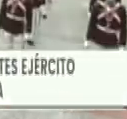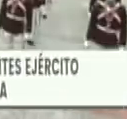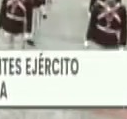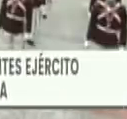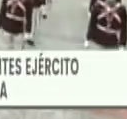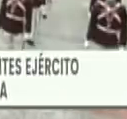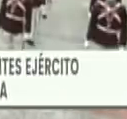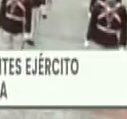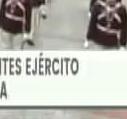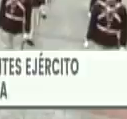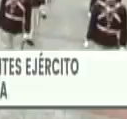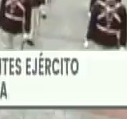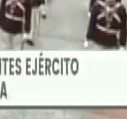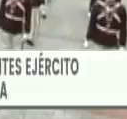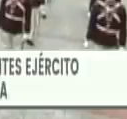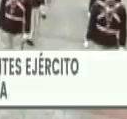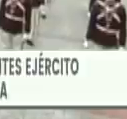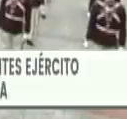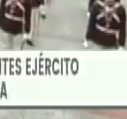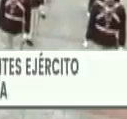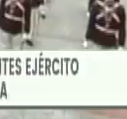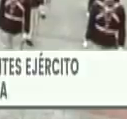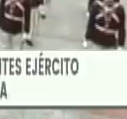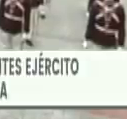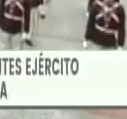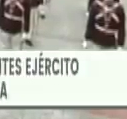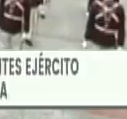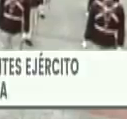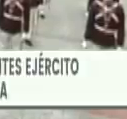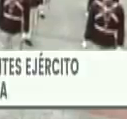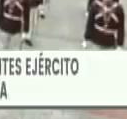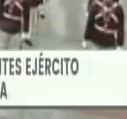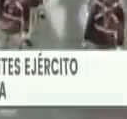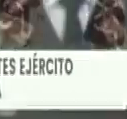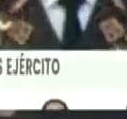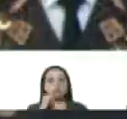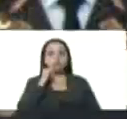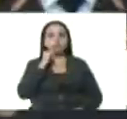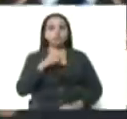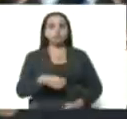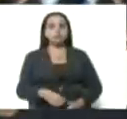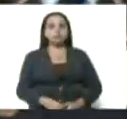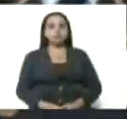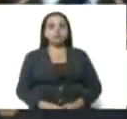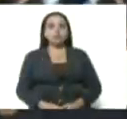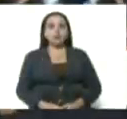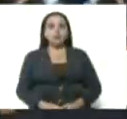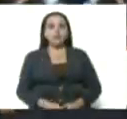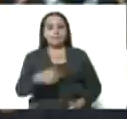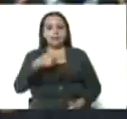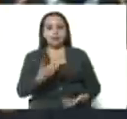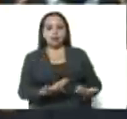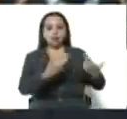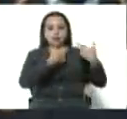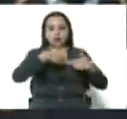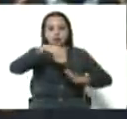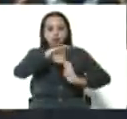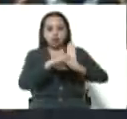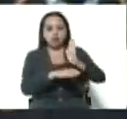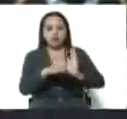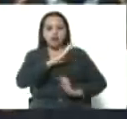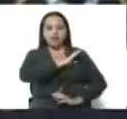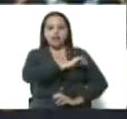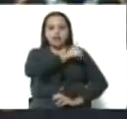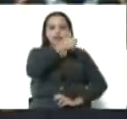en ejercicio de mis atribuciones constitucionales como jefe de